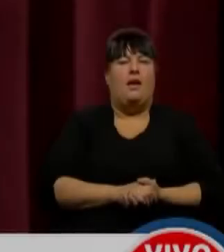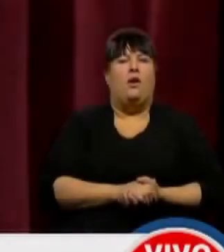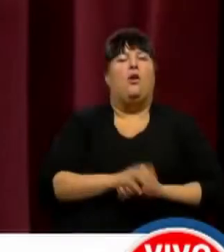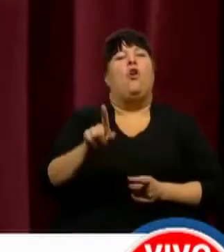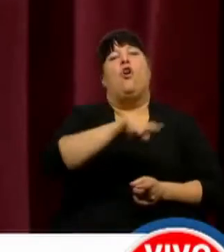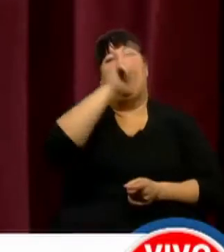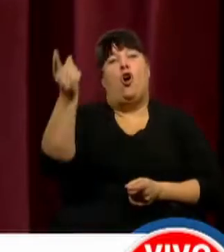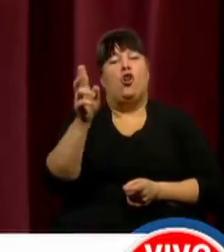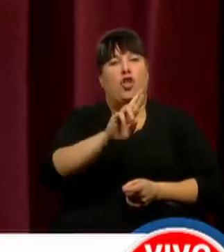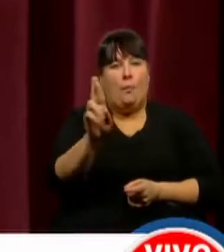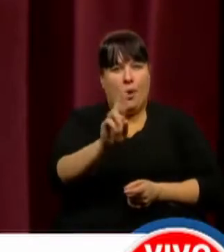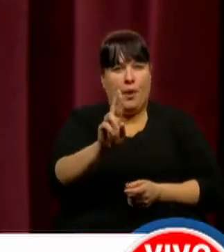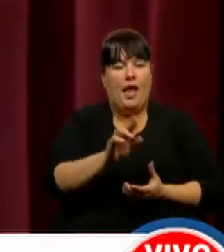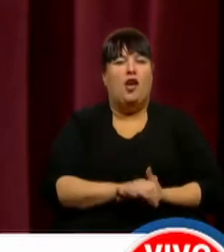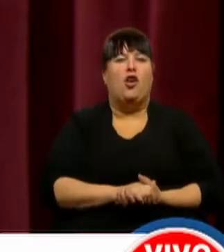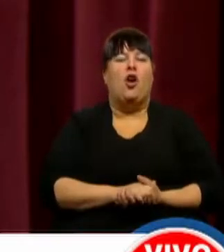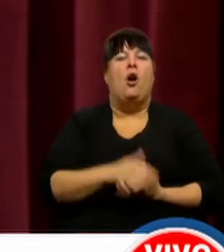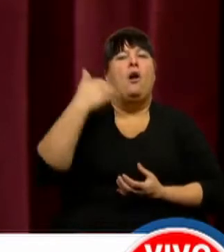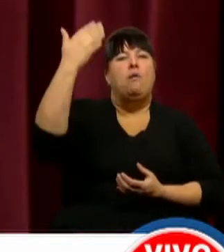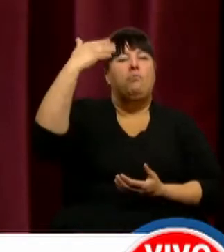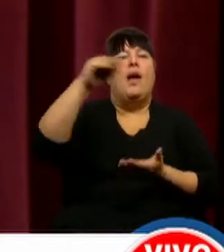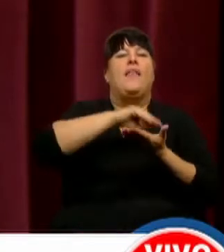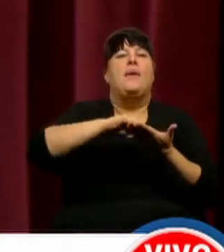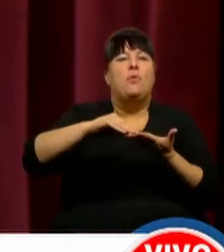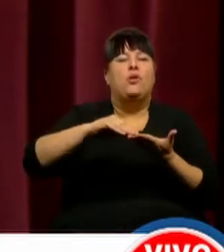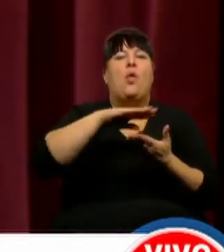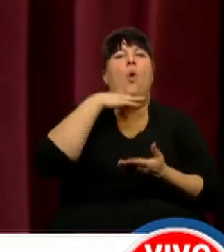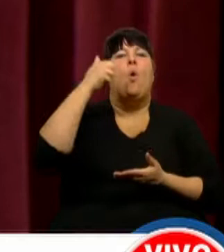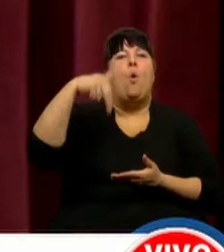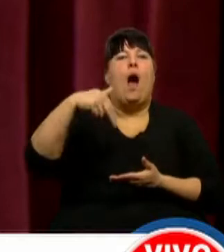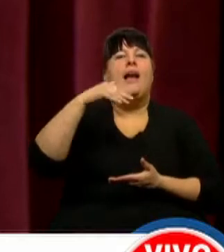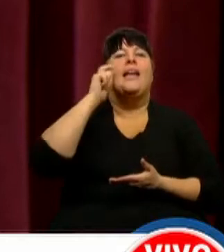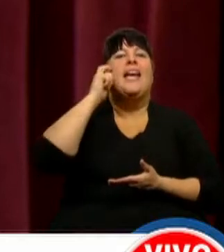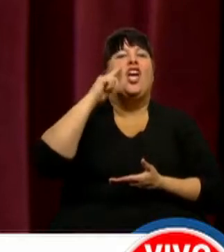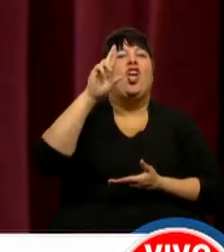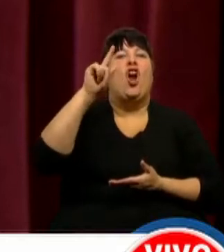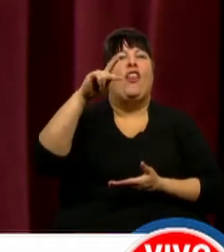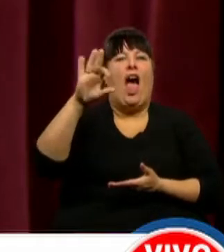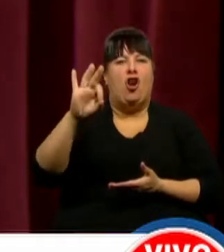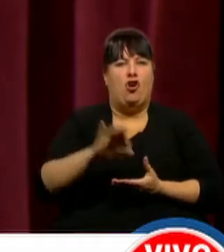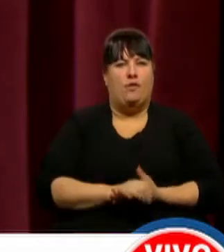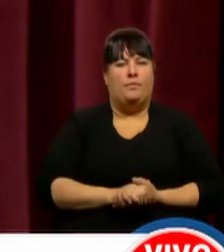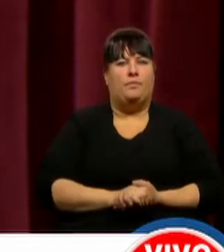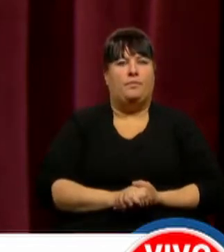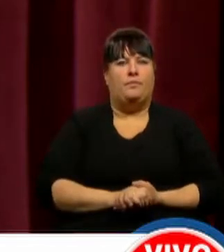Para otra cuestión de privilegio, tiene la palabra el diputado Juan Carlos Giordano.